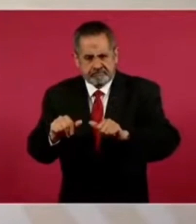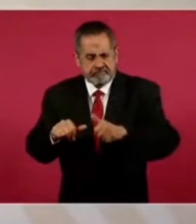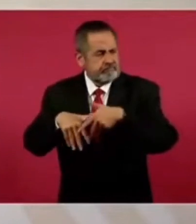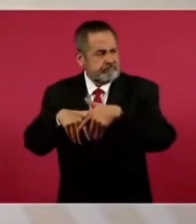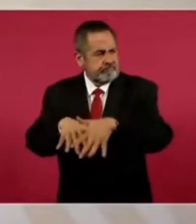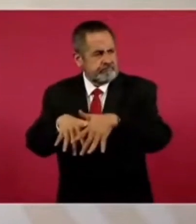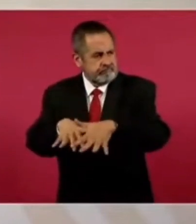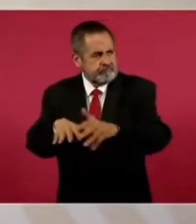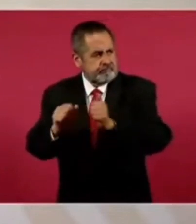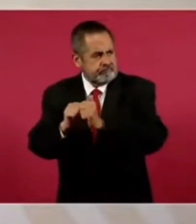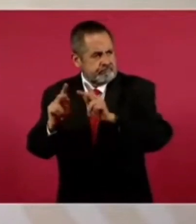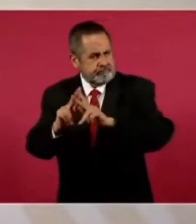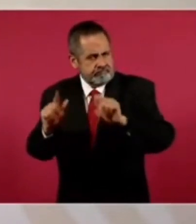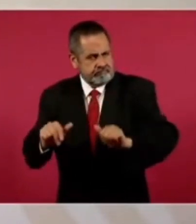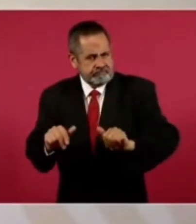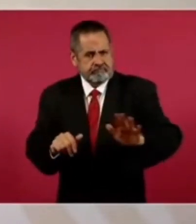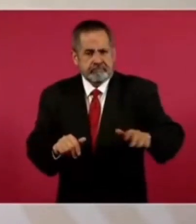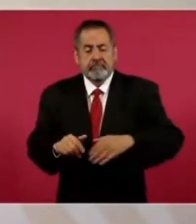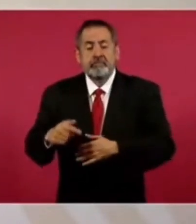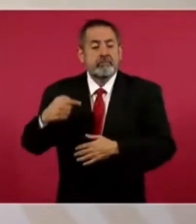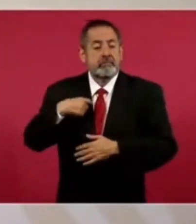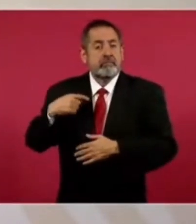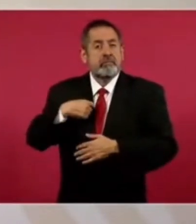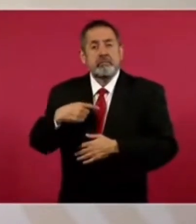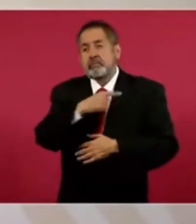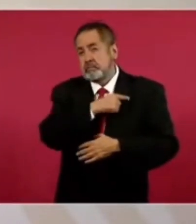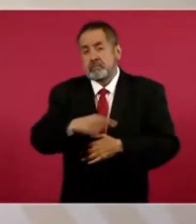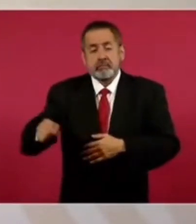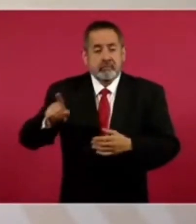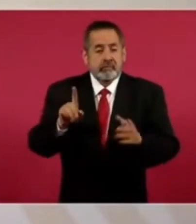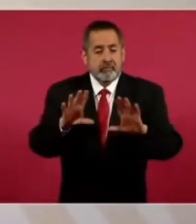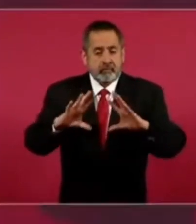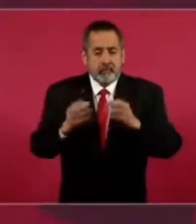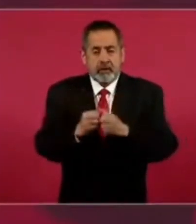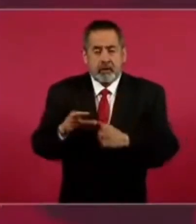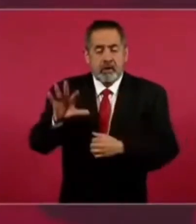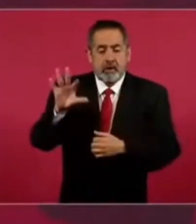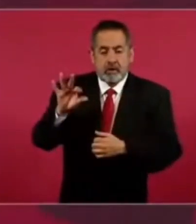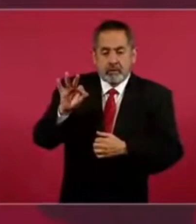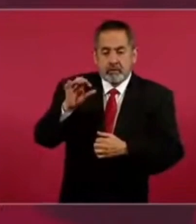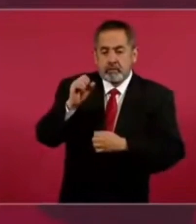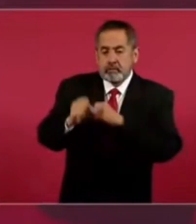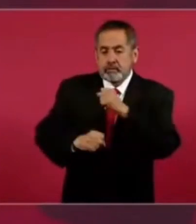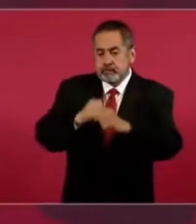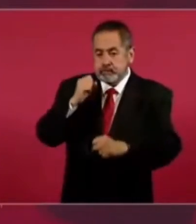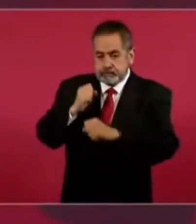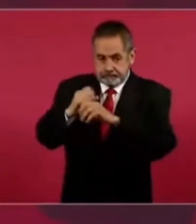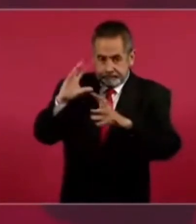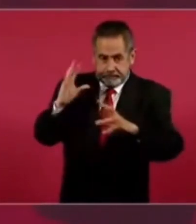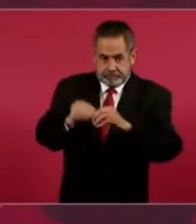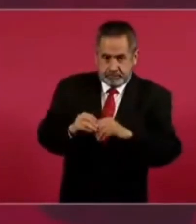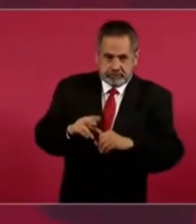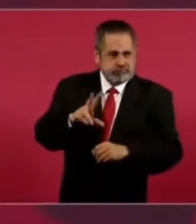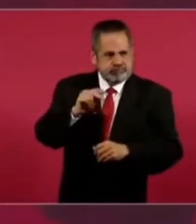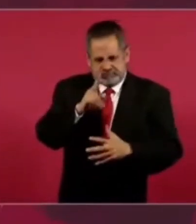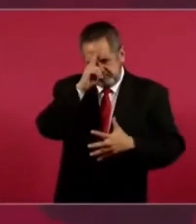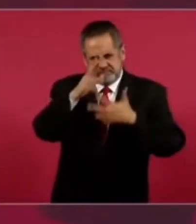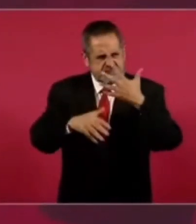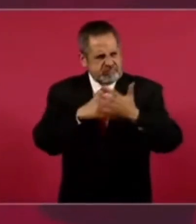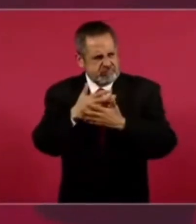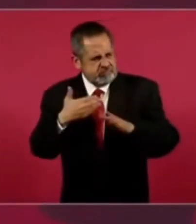pero llevo 40 años aplicando la no violencia,